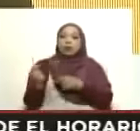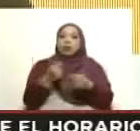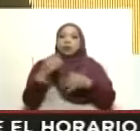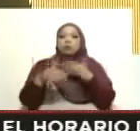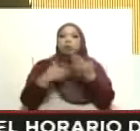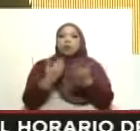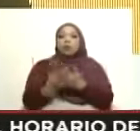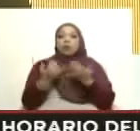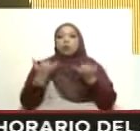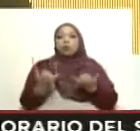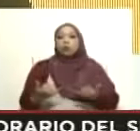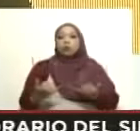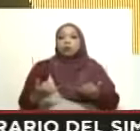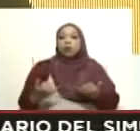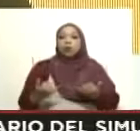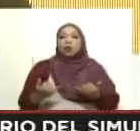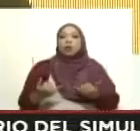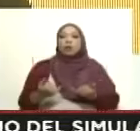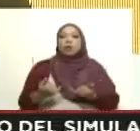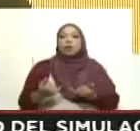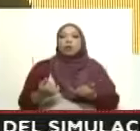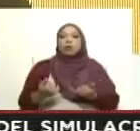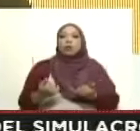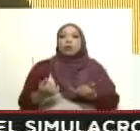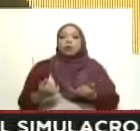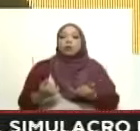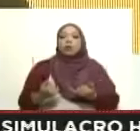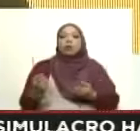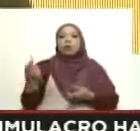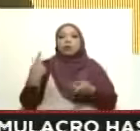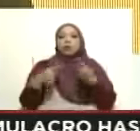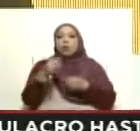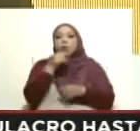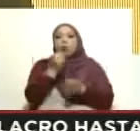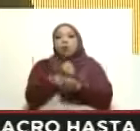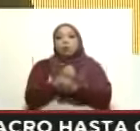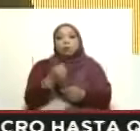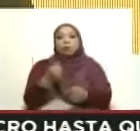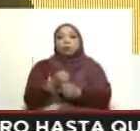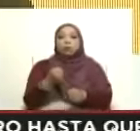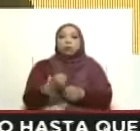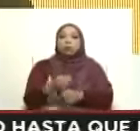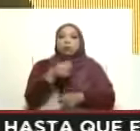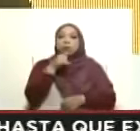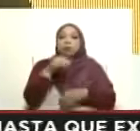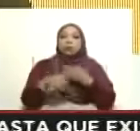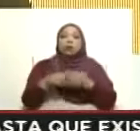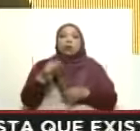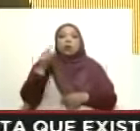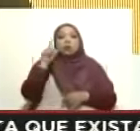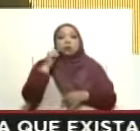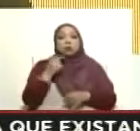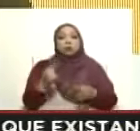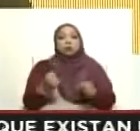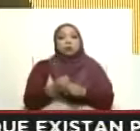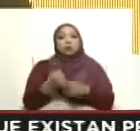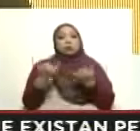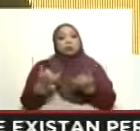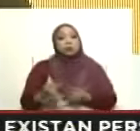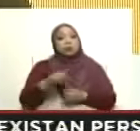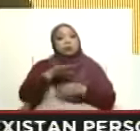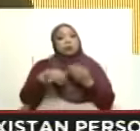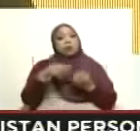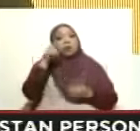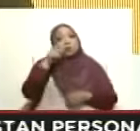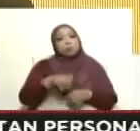sido tal la expresión de fervor de amor que se dio el día de hoy que tenemos que decirle a